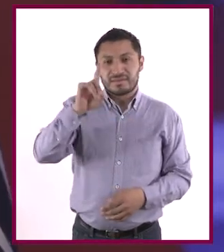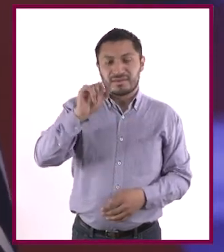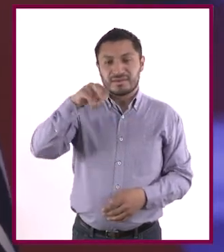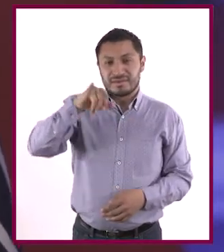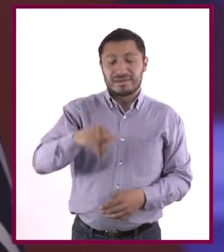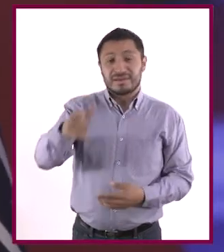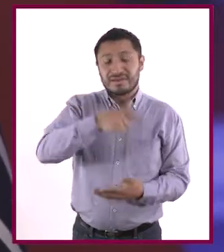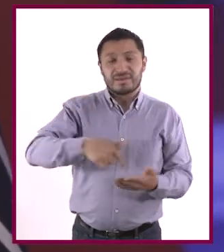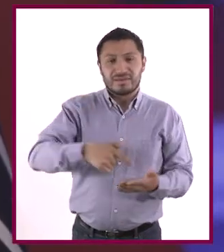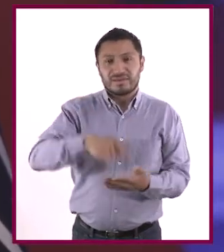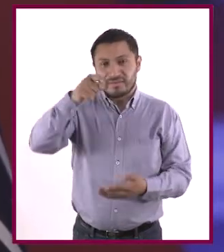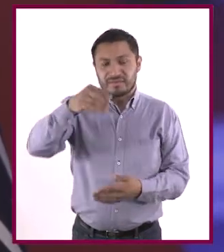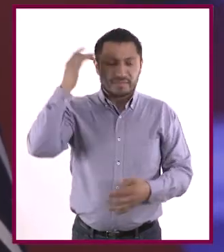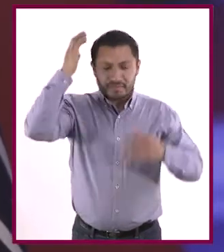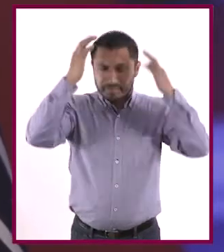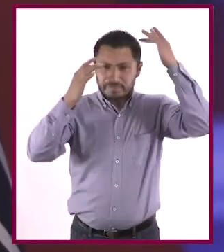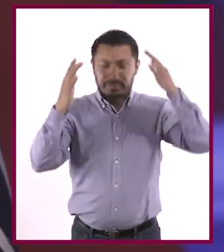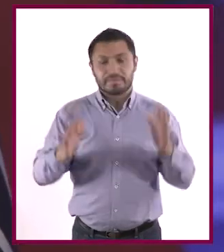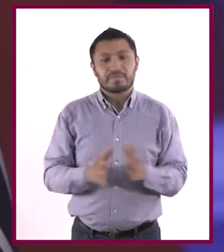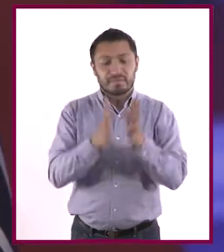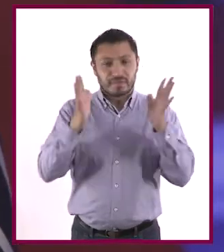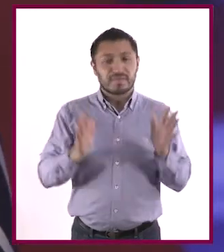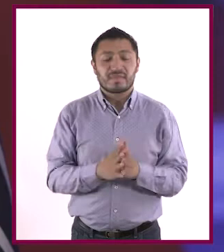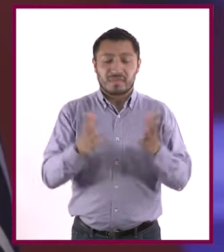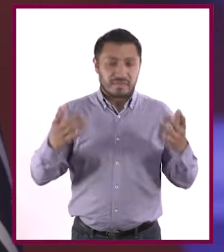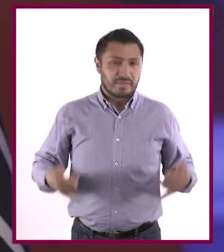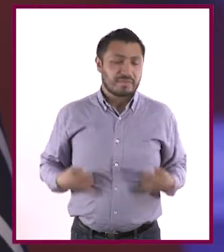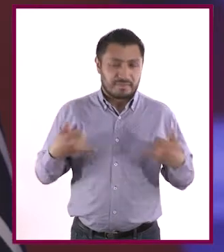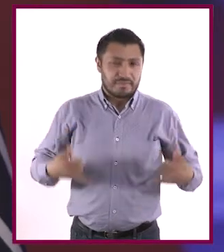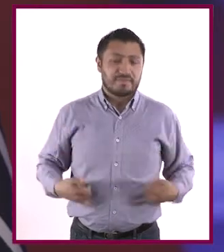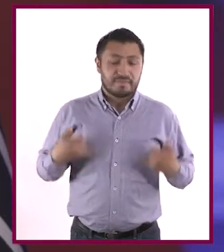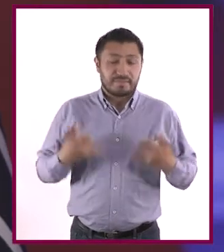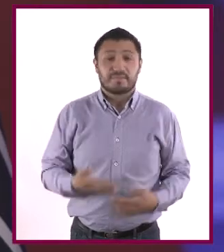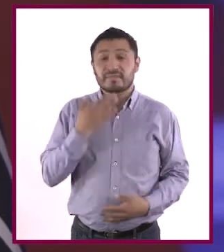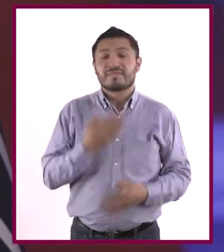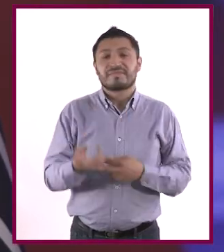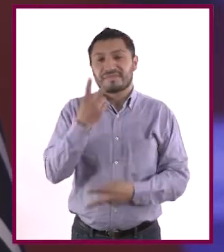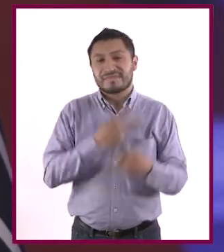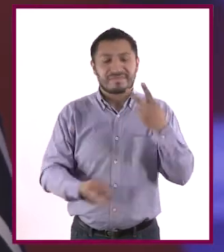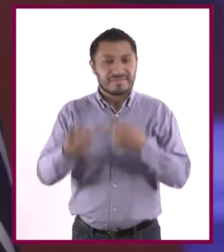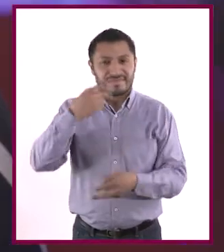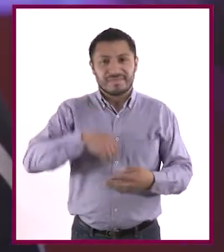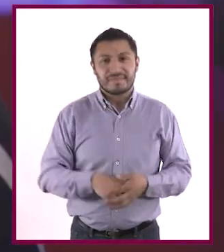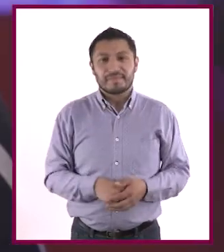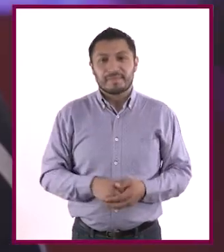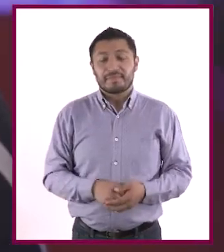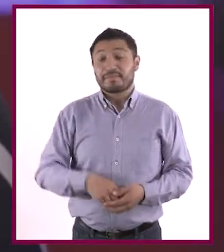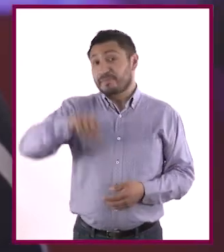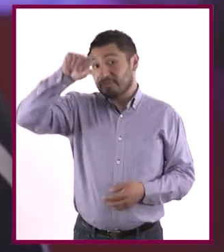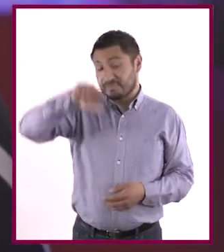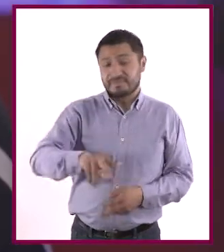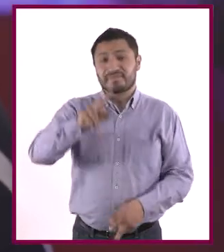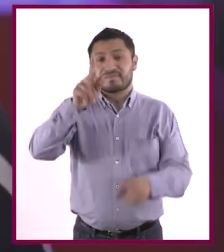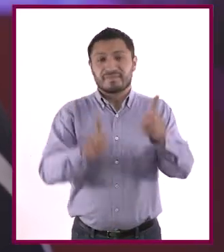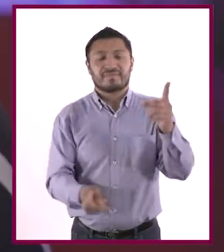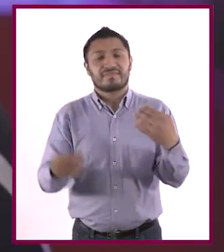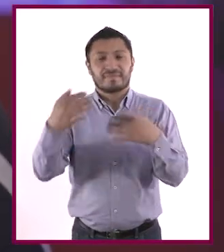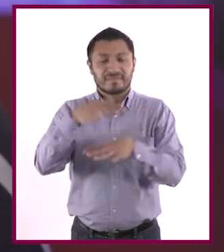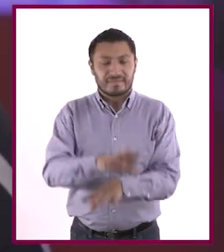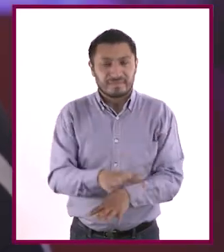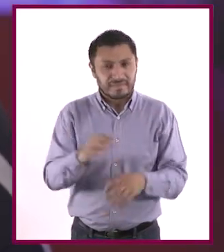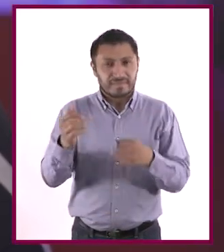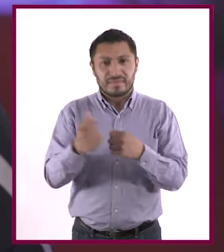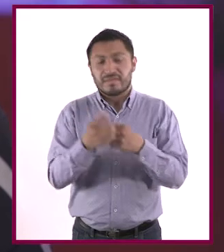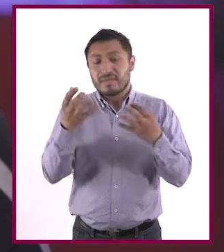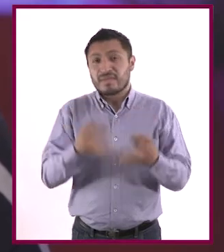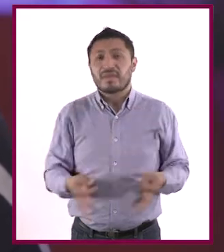para reflexionar sobre el poder de participación que tenemos las y los jóvenes. Bienvenidas y bienvenidos. Hoy vamos a hablar de algo que forma parte de